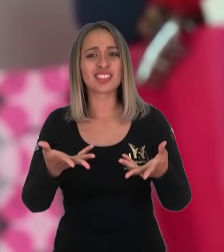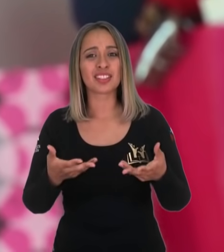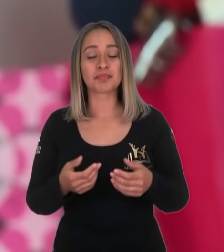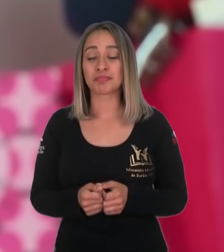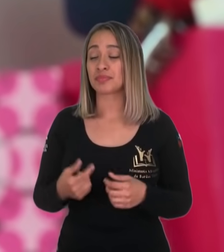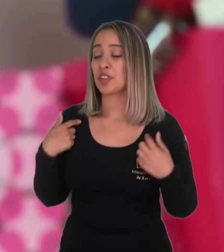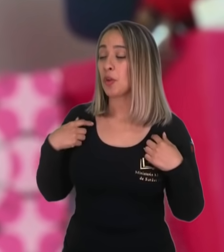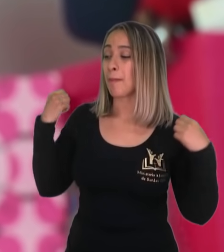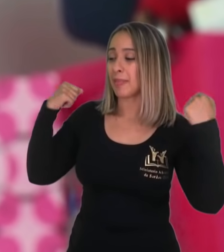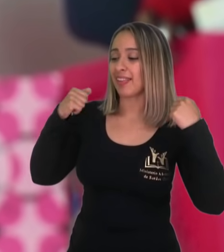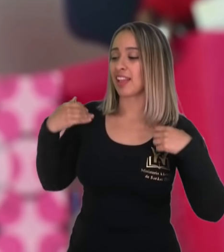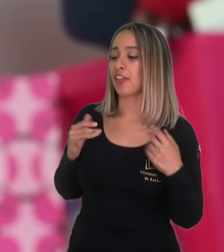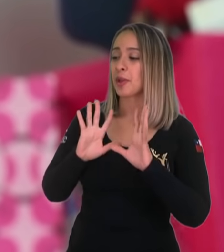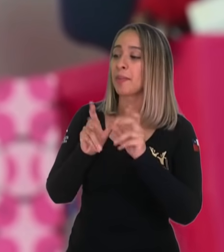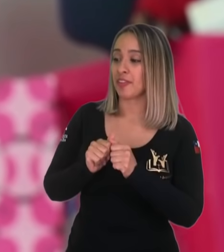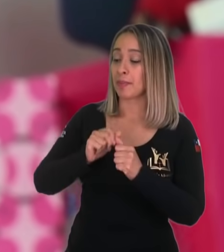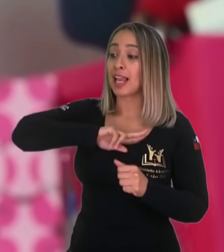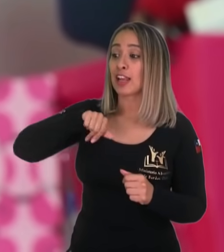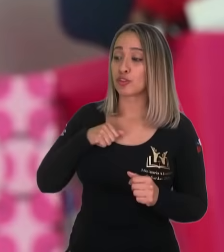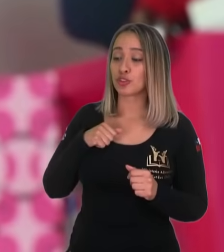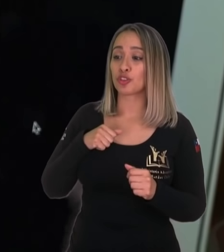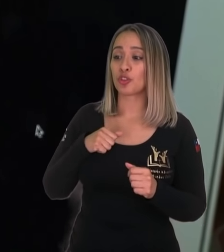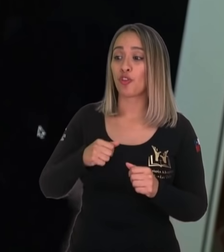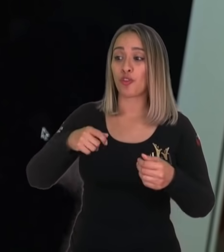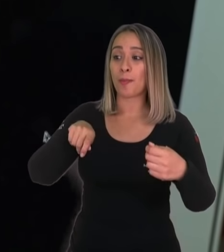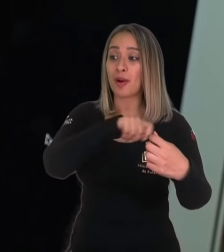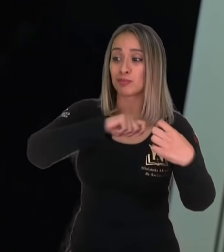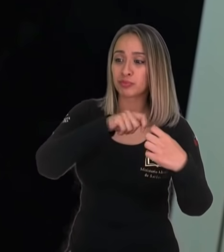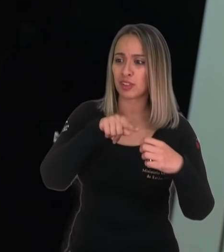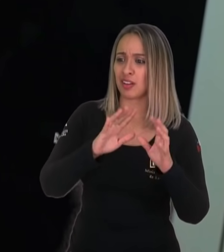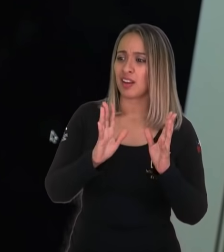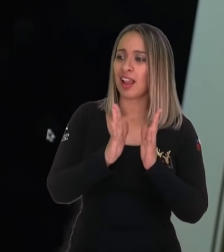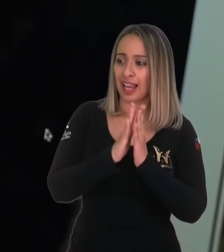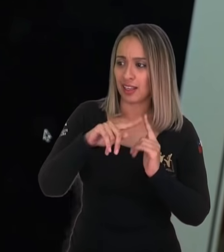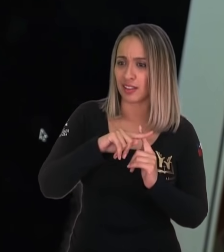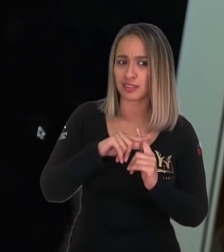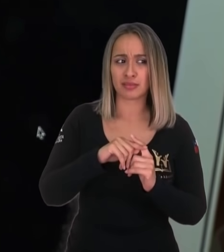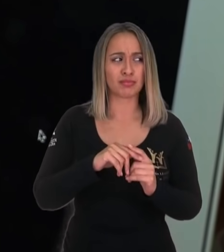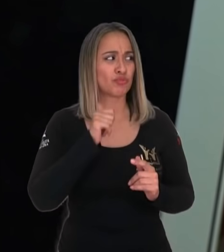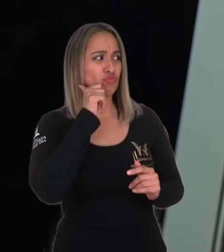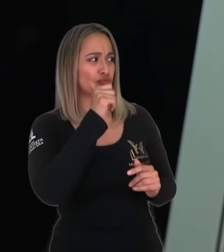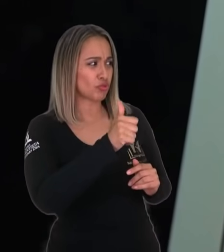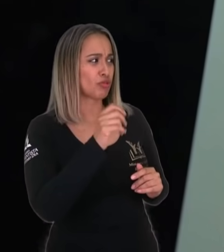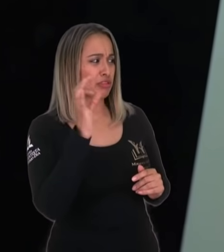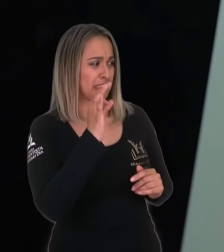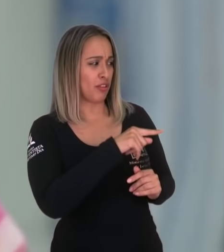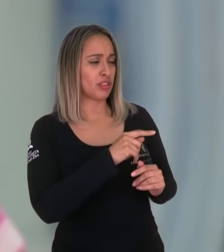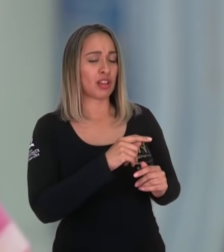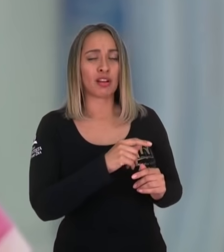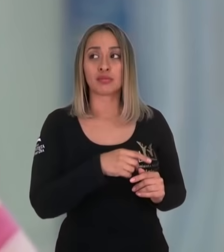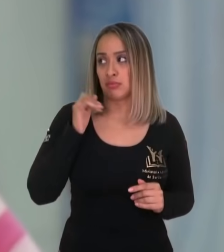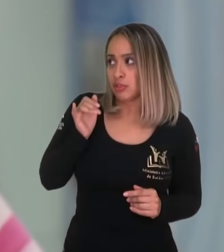Estaba ensayando con mi mamá y mi hermano. Vamos a tocar en la iglesia mañana. ¿Y van todos los sábados a la iglesia? Sí. ¿Olvidaste que